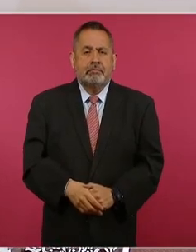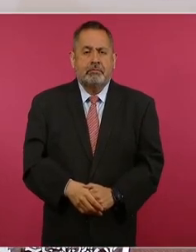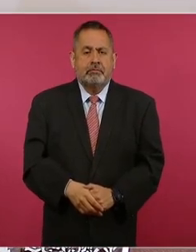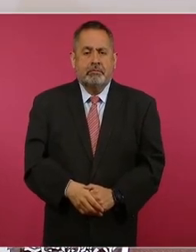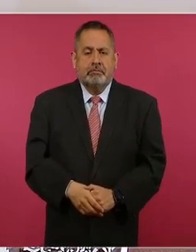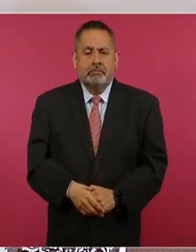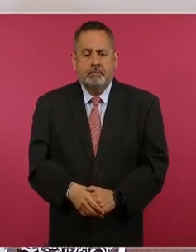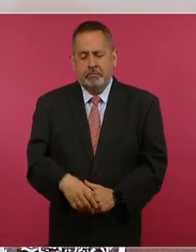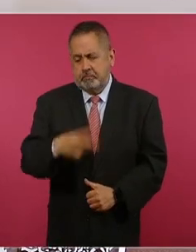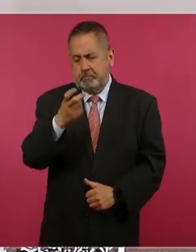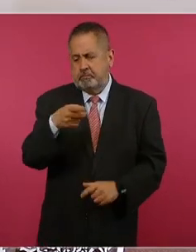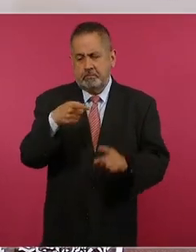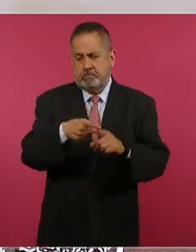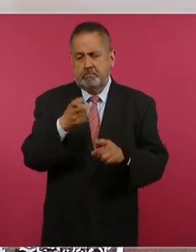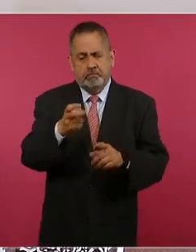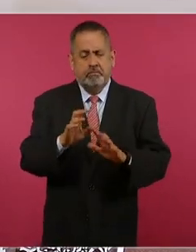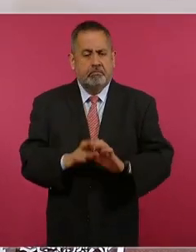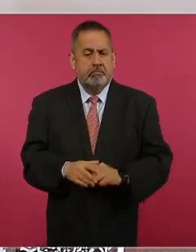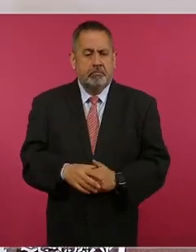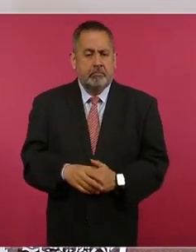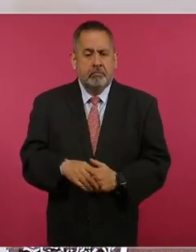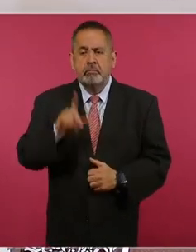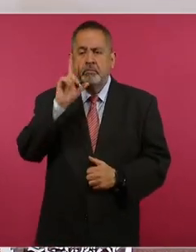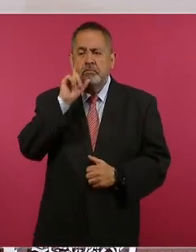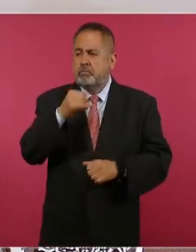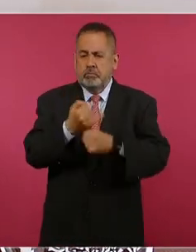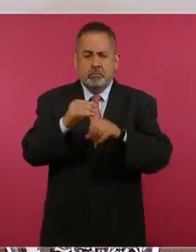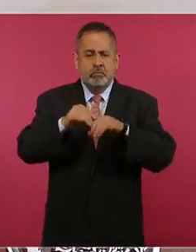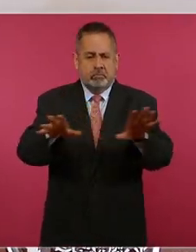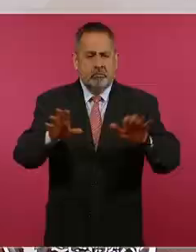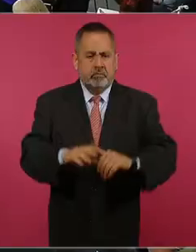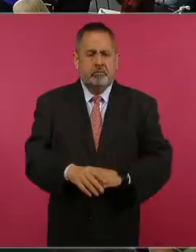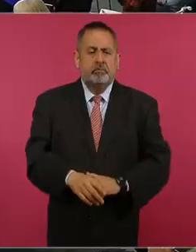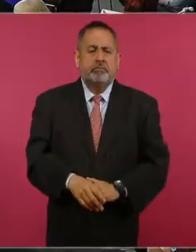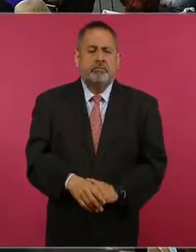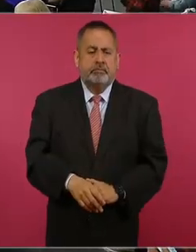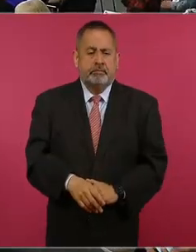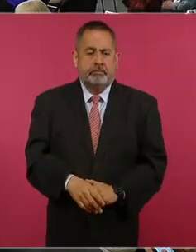Entonces, eso es, mañana se informa